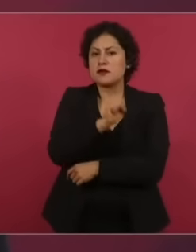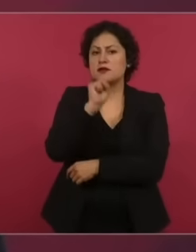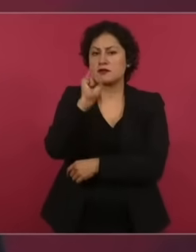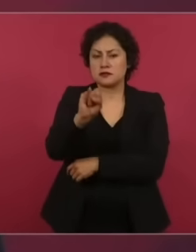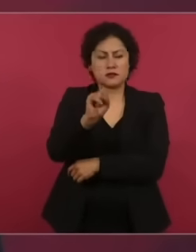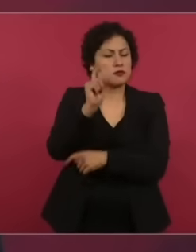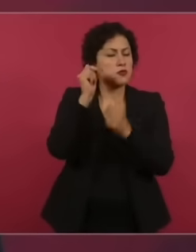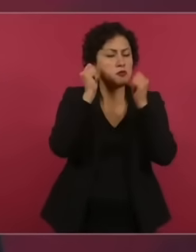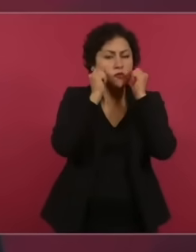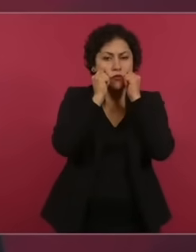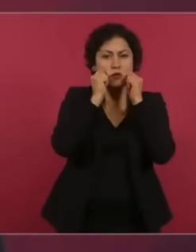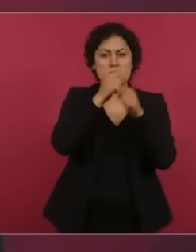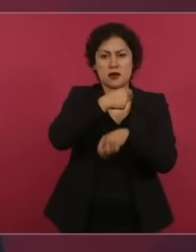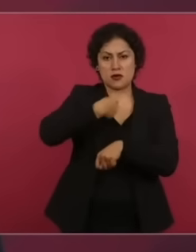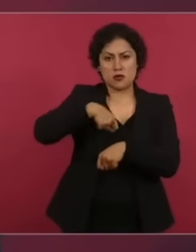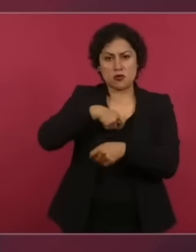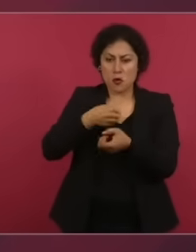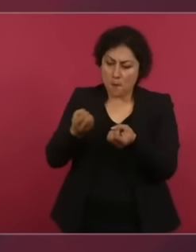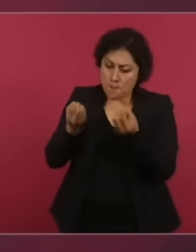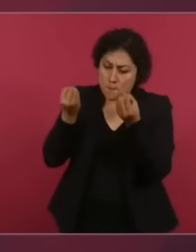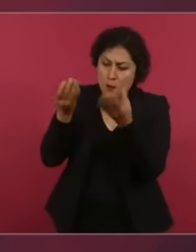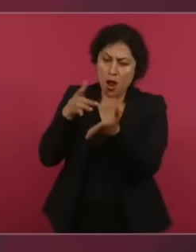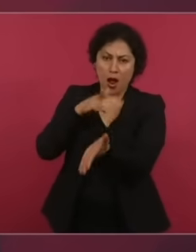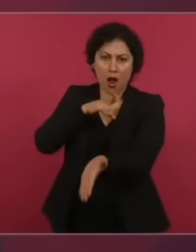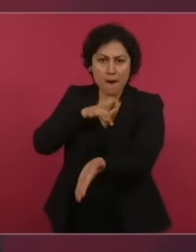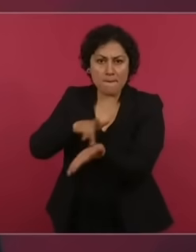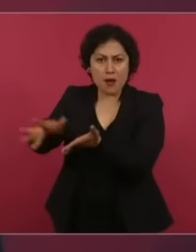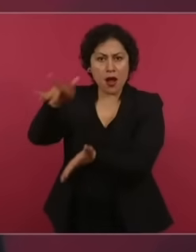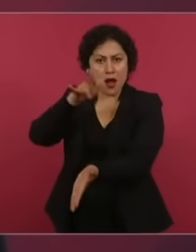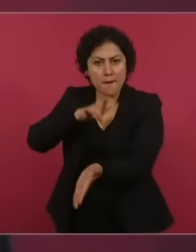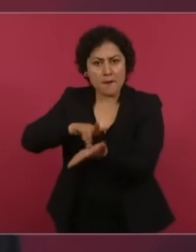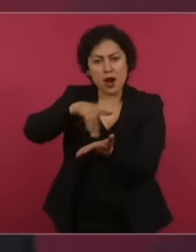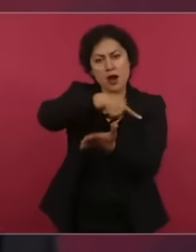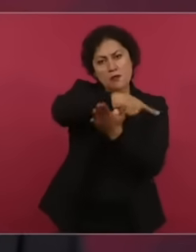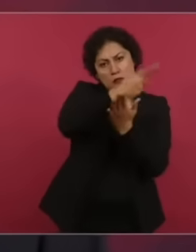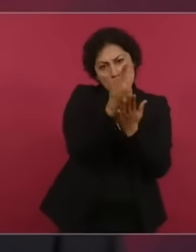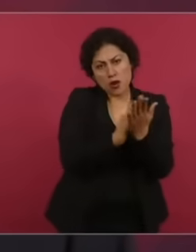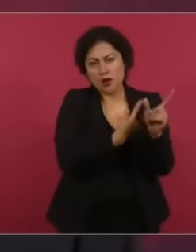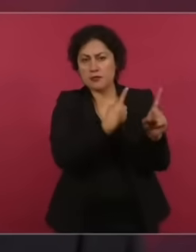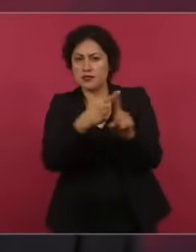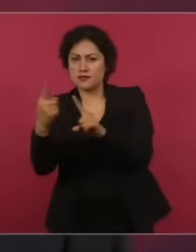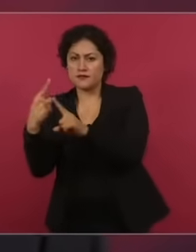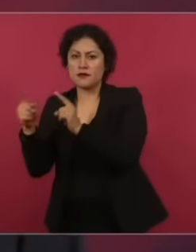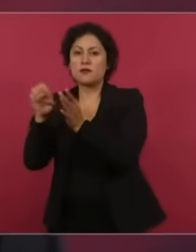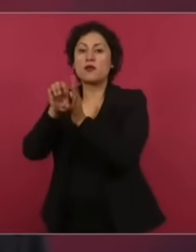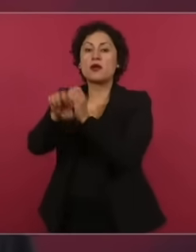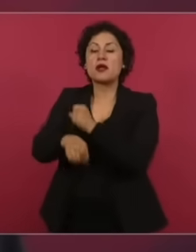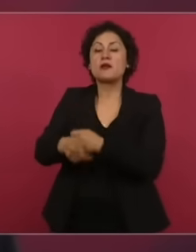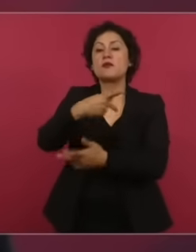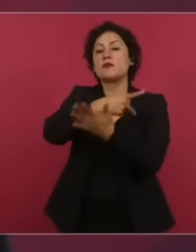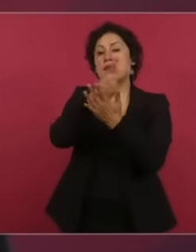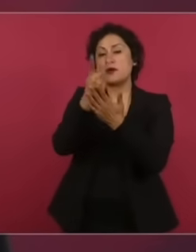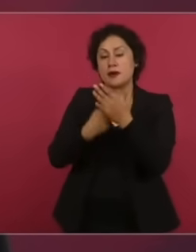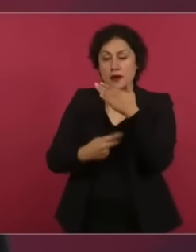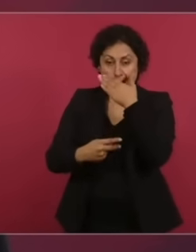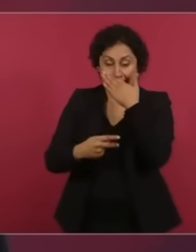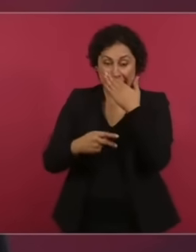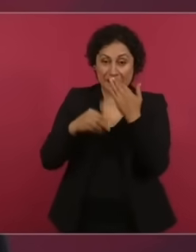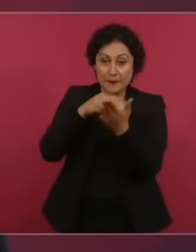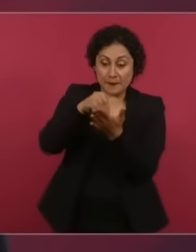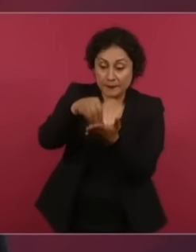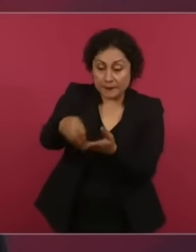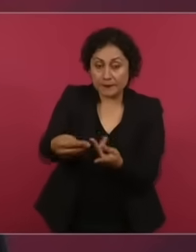de bienestar, con Sembrando Vida, se está apoyando a productores